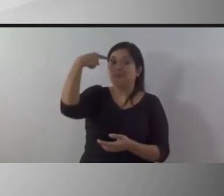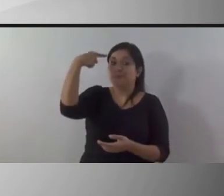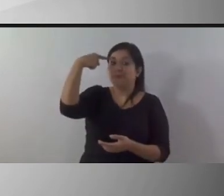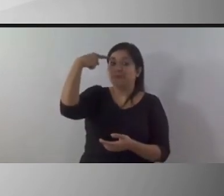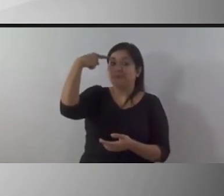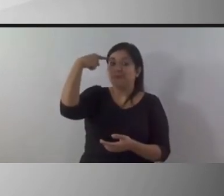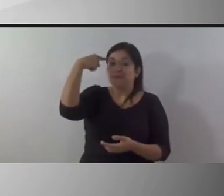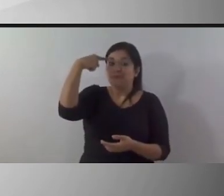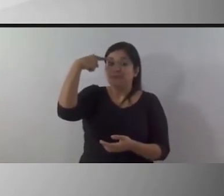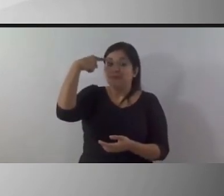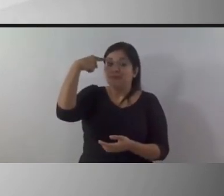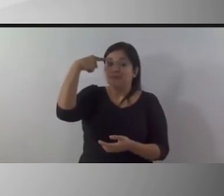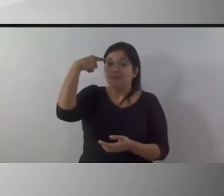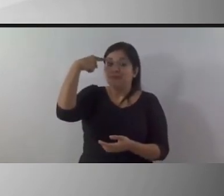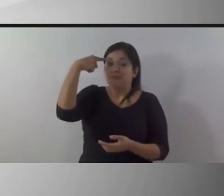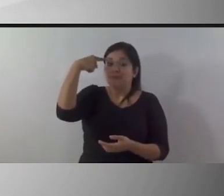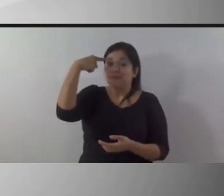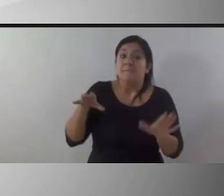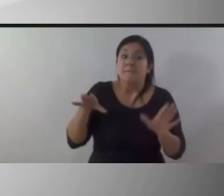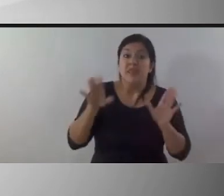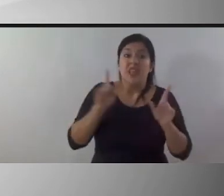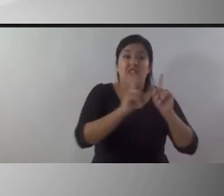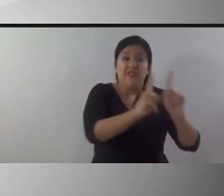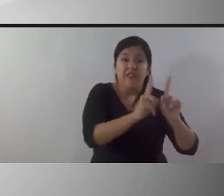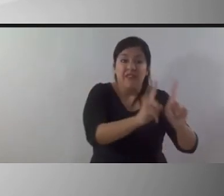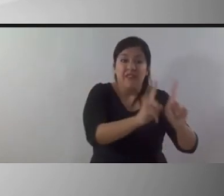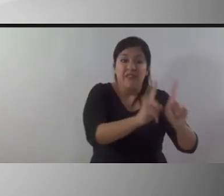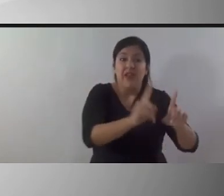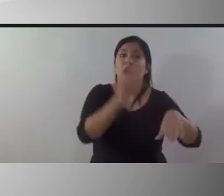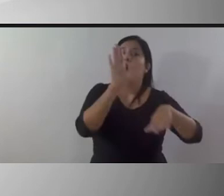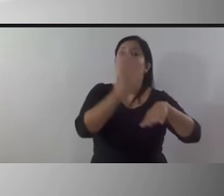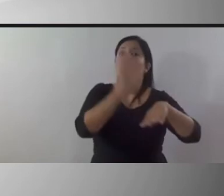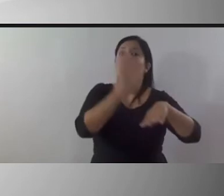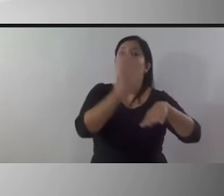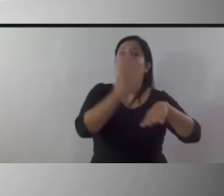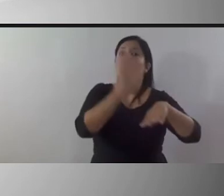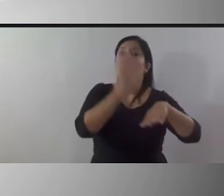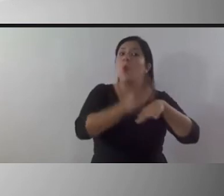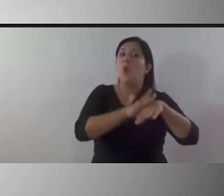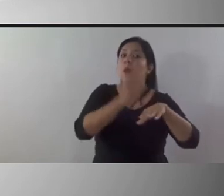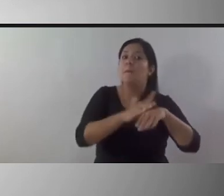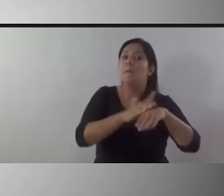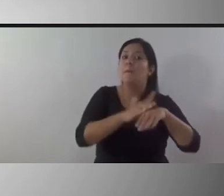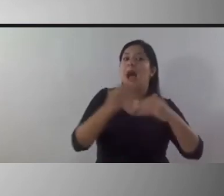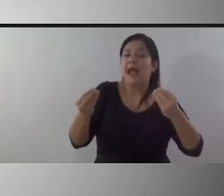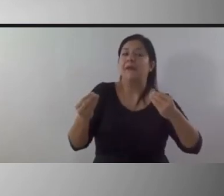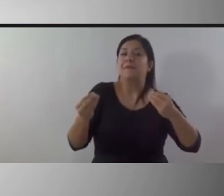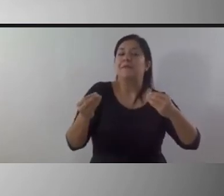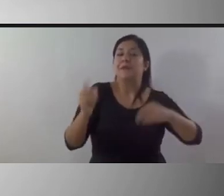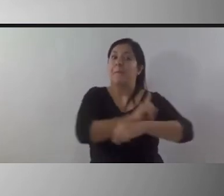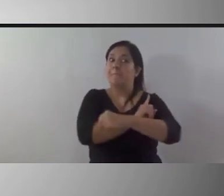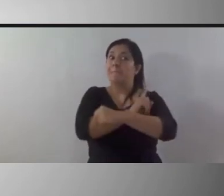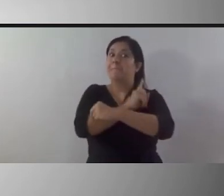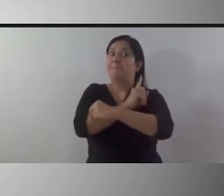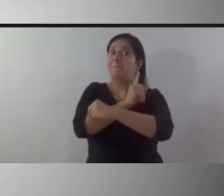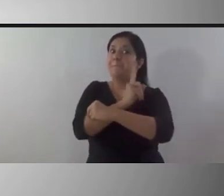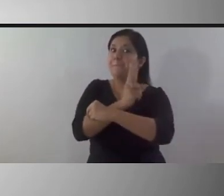pienso que el predominio tiene que ver con el cómo está distribuido el poder en la base